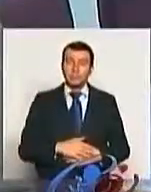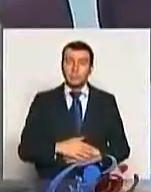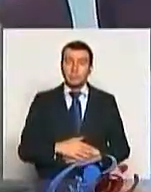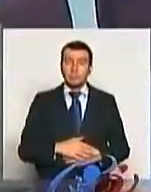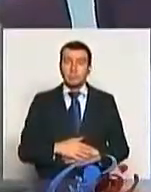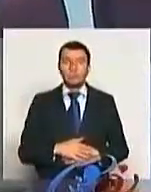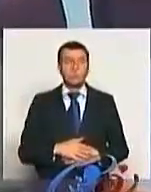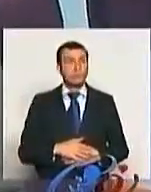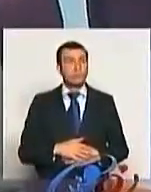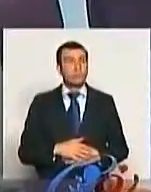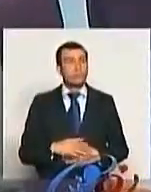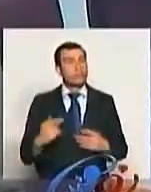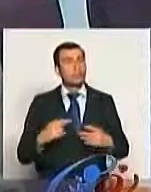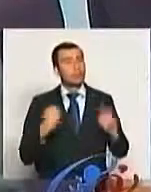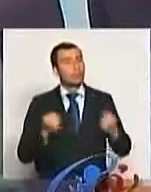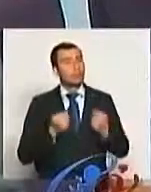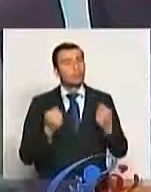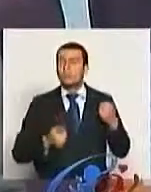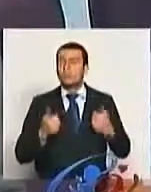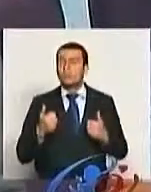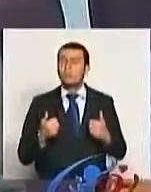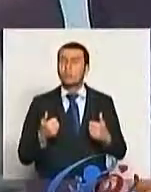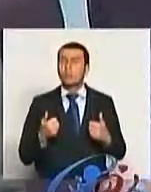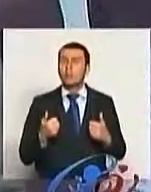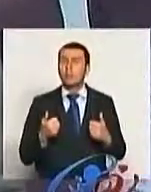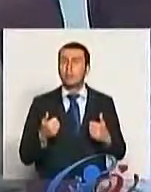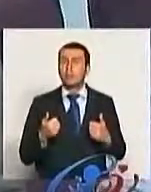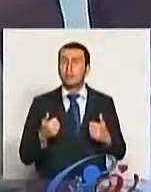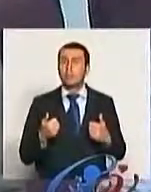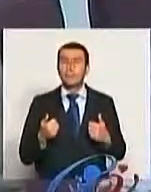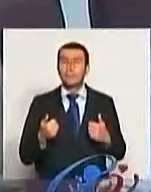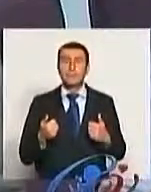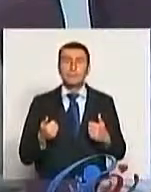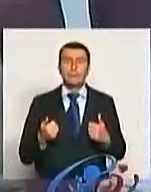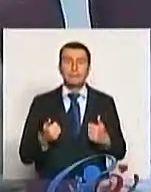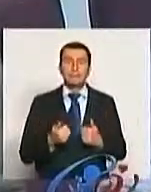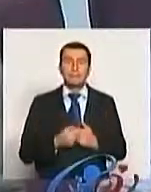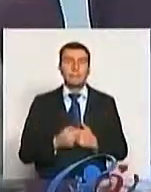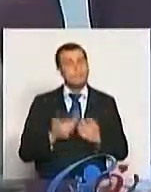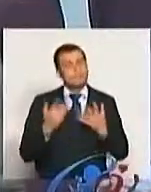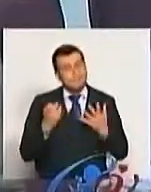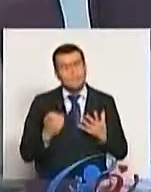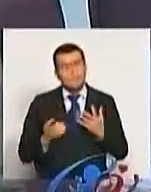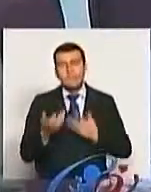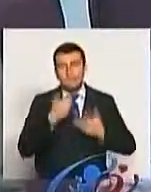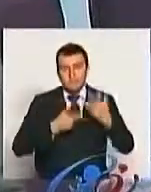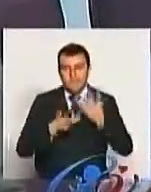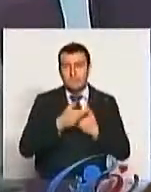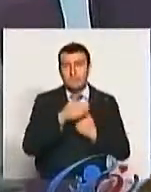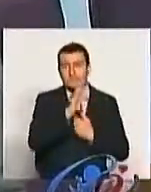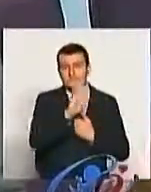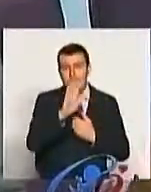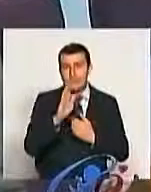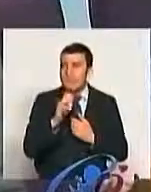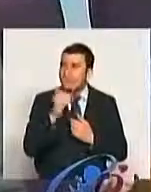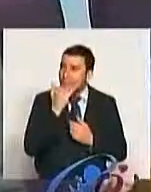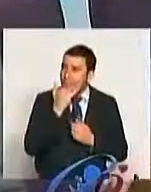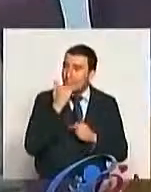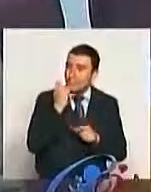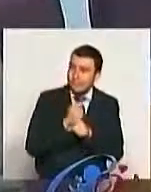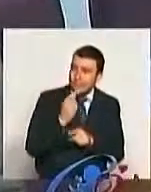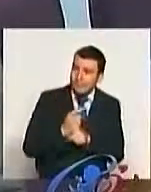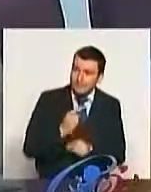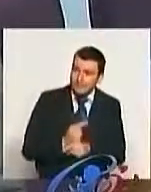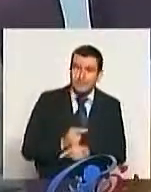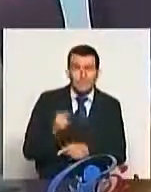o vamos al corte comerciales. Es que queremos compartir con todos ustedes cada historia clínica,